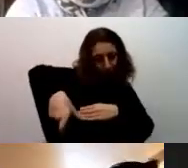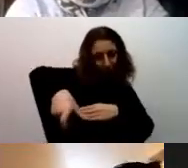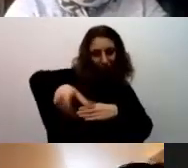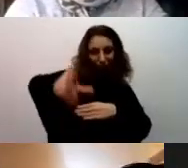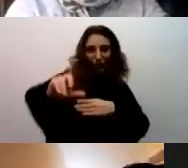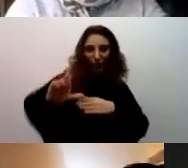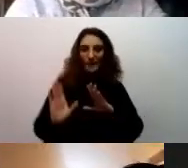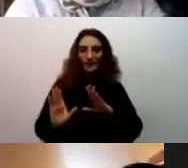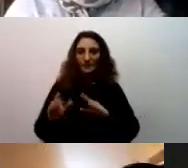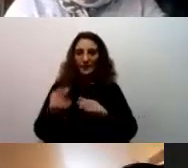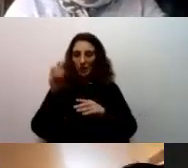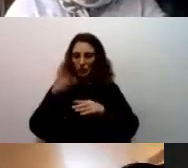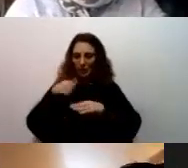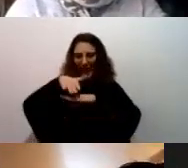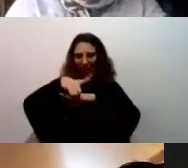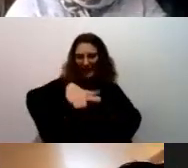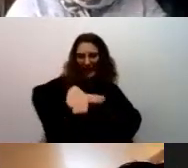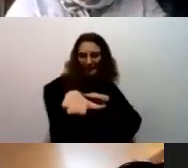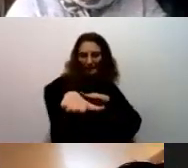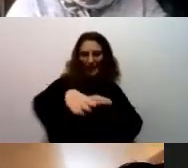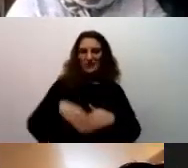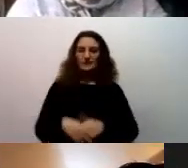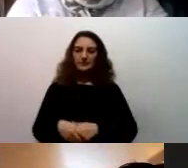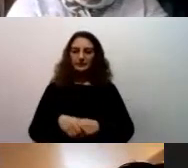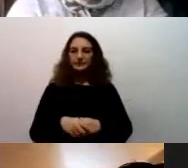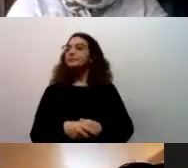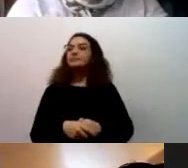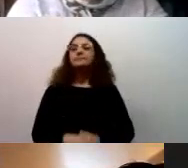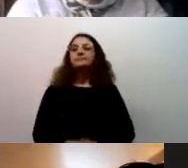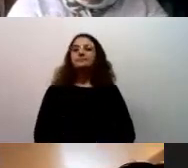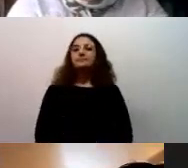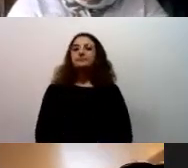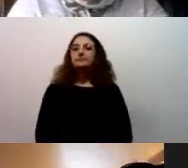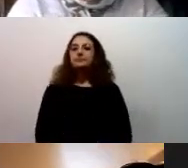por una rampa, con lo tan peligrosas que ellas son.